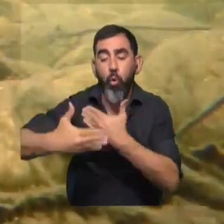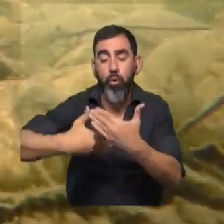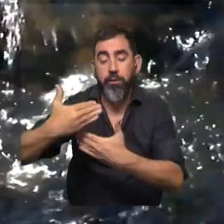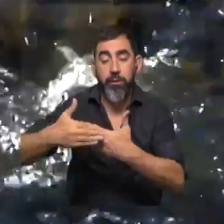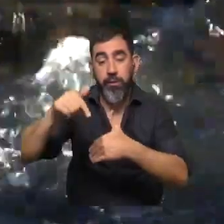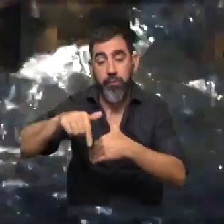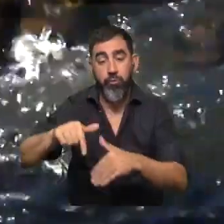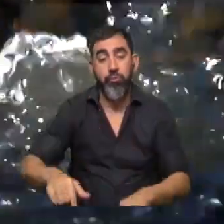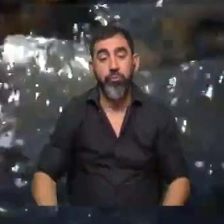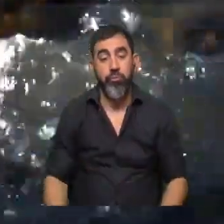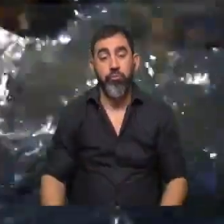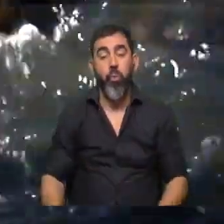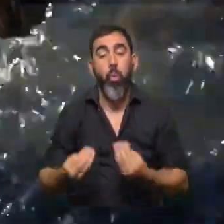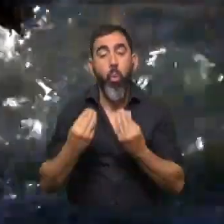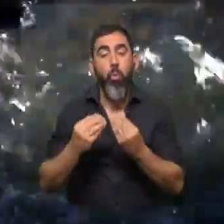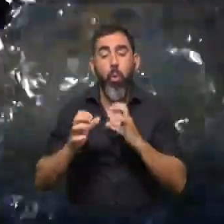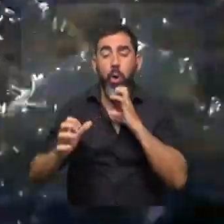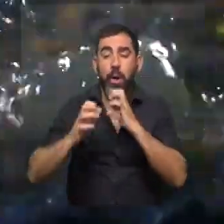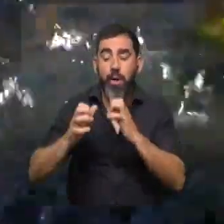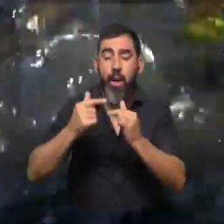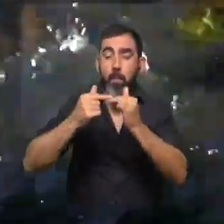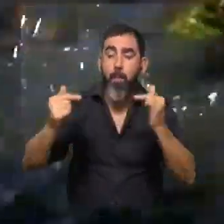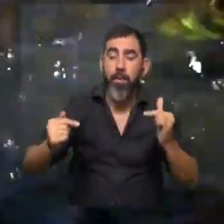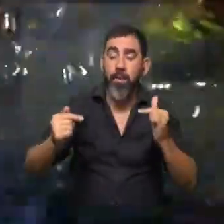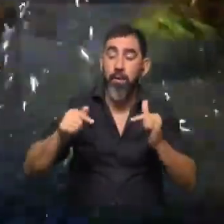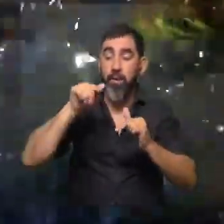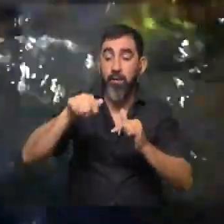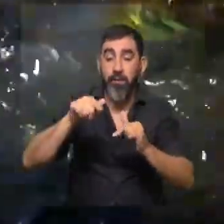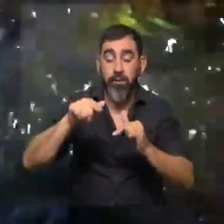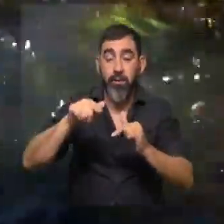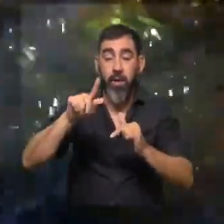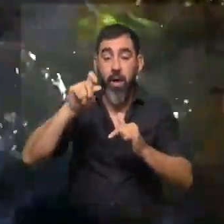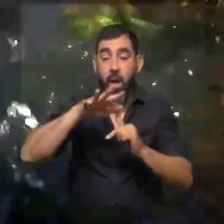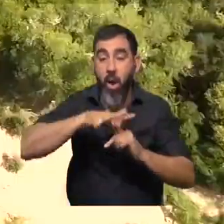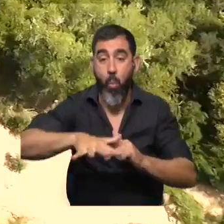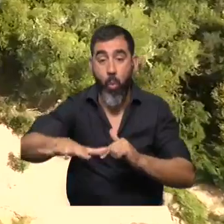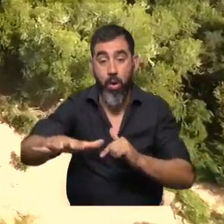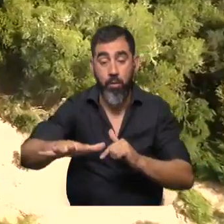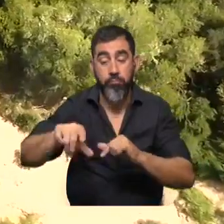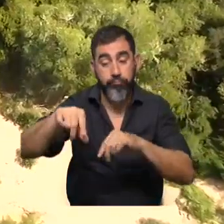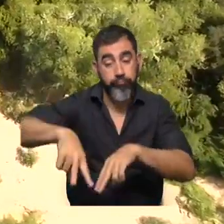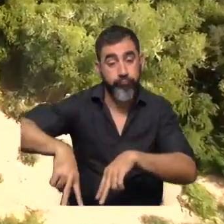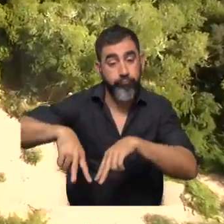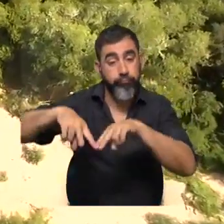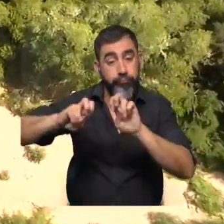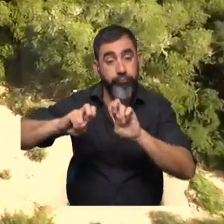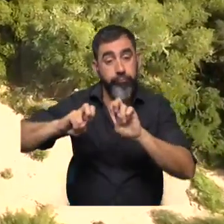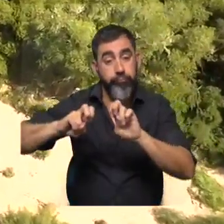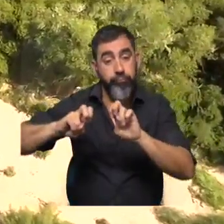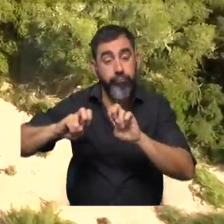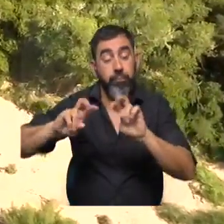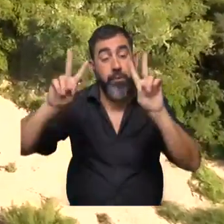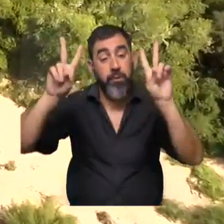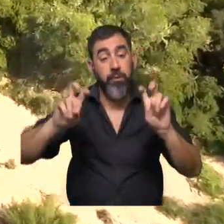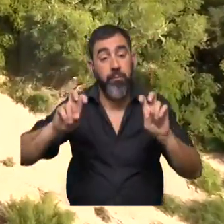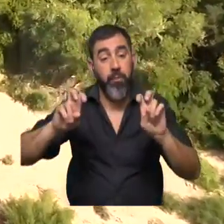ocurriendo en este sistema, o sea, cómo fluye la energía y la materia a través de ese compartimento vivo. Para estudiar las tramas tróficas en